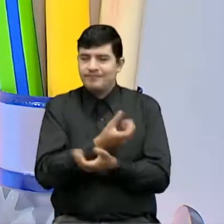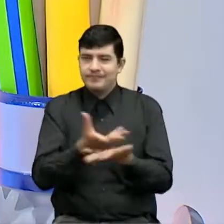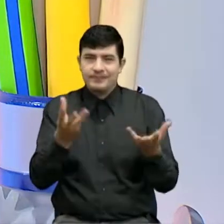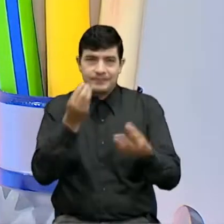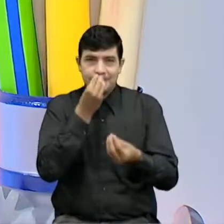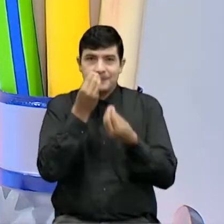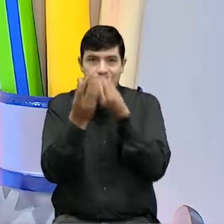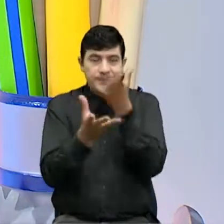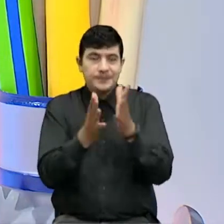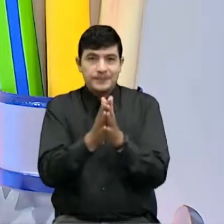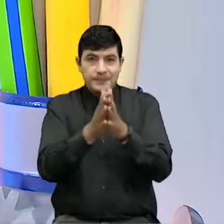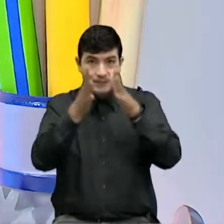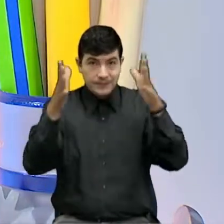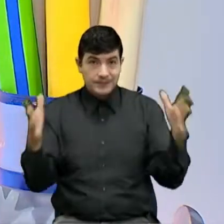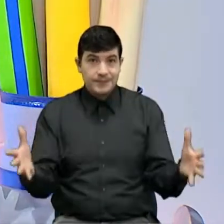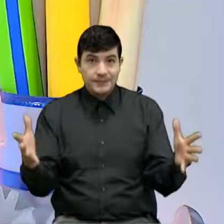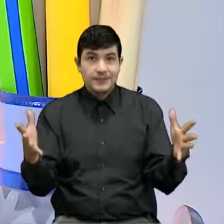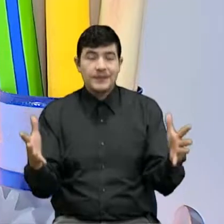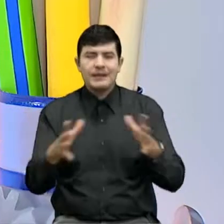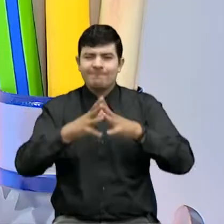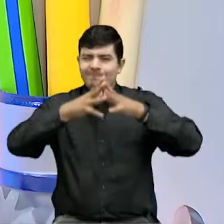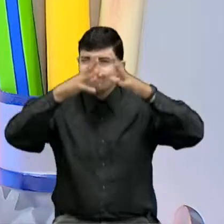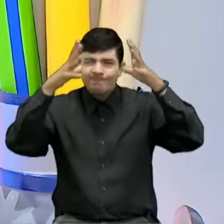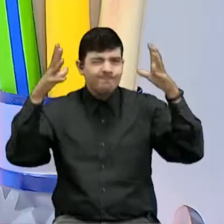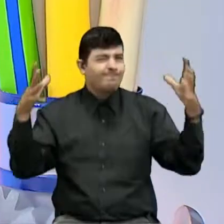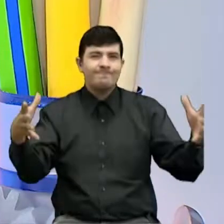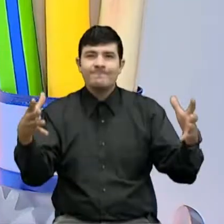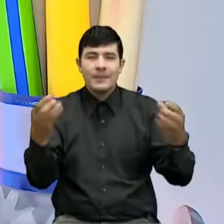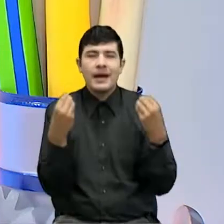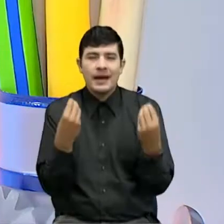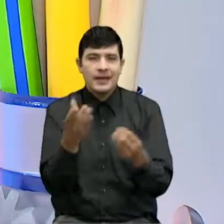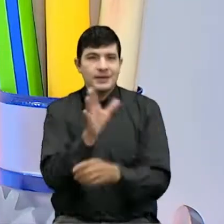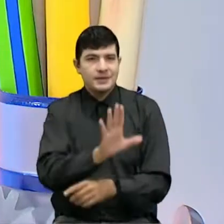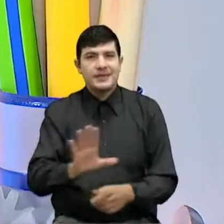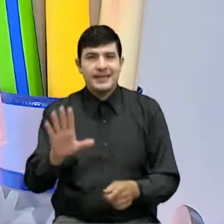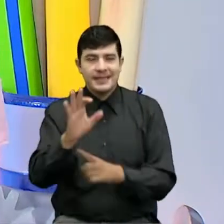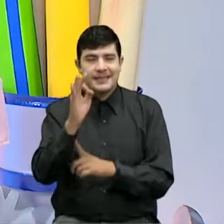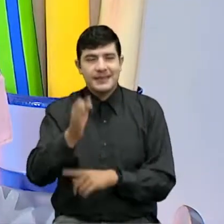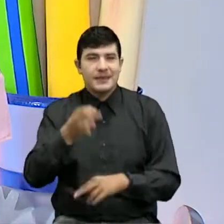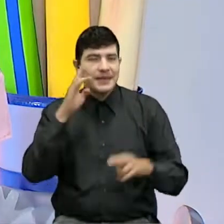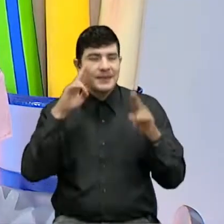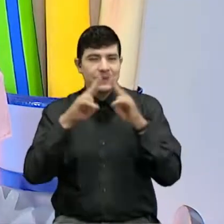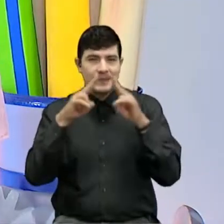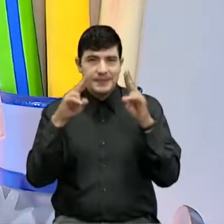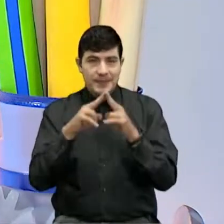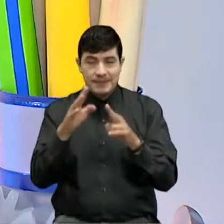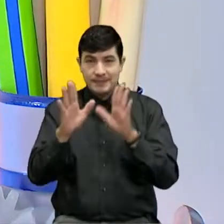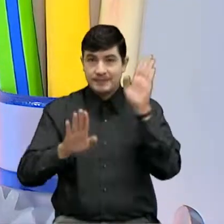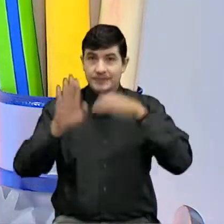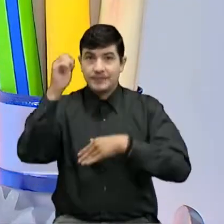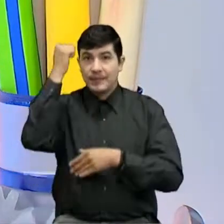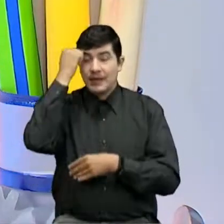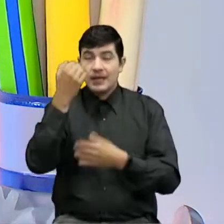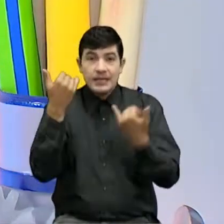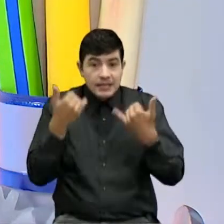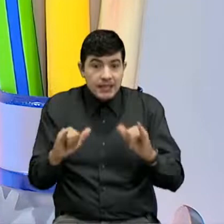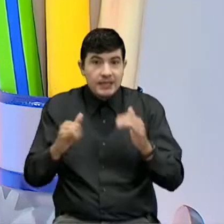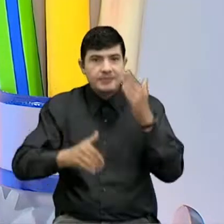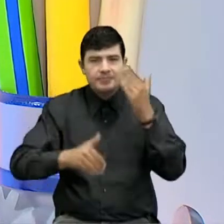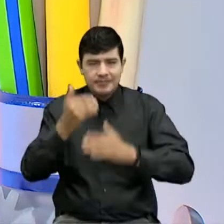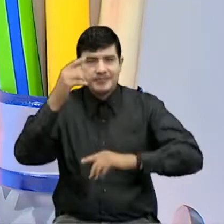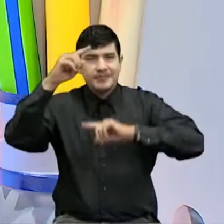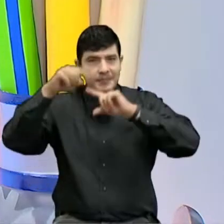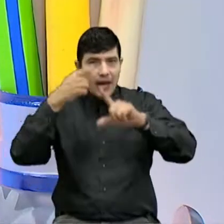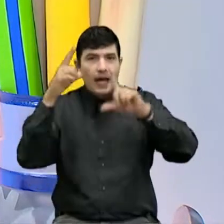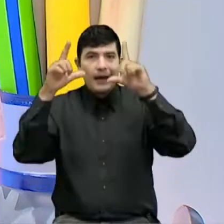beso grandote, un besito gigante para que estén allí muy, muy conectados y desde ya empiecen a enviar sus